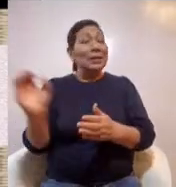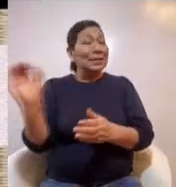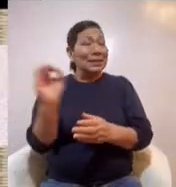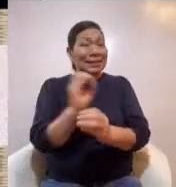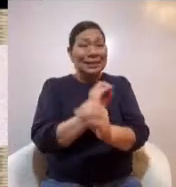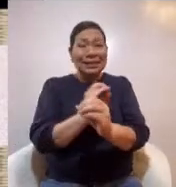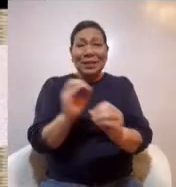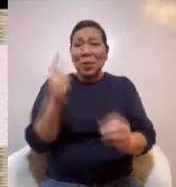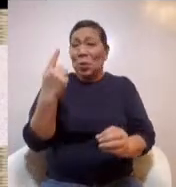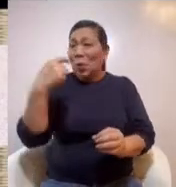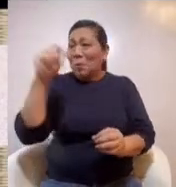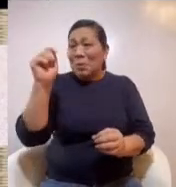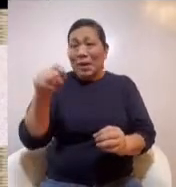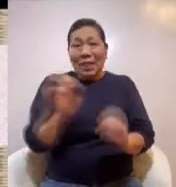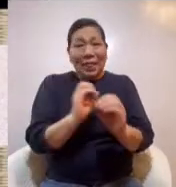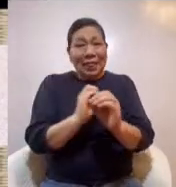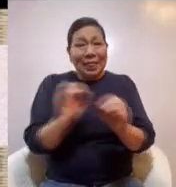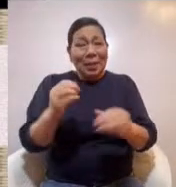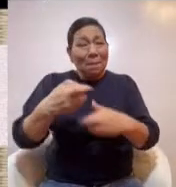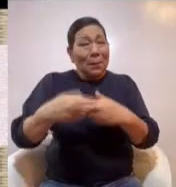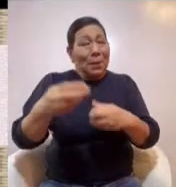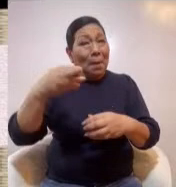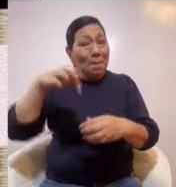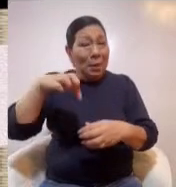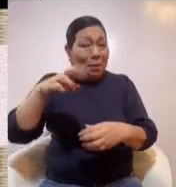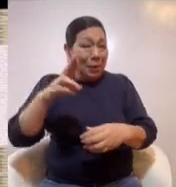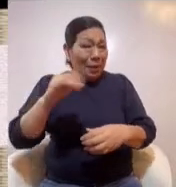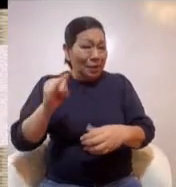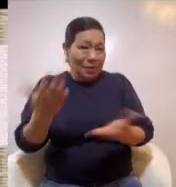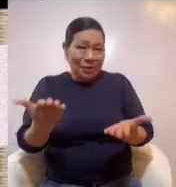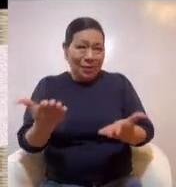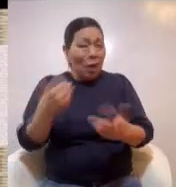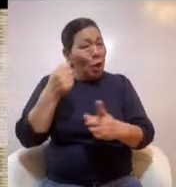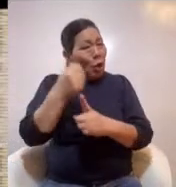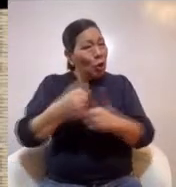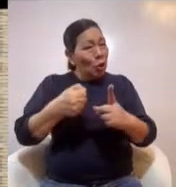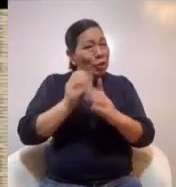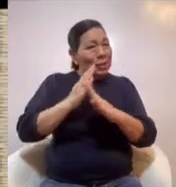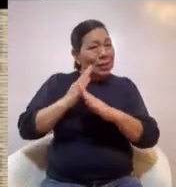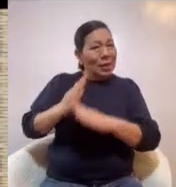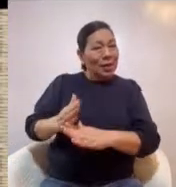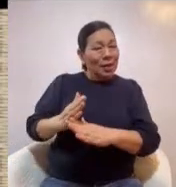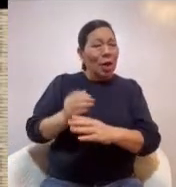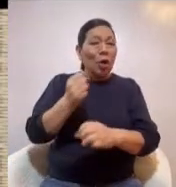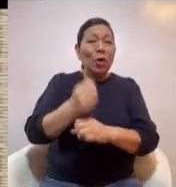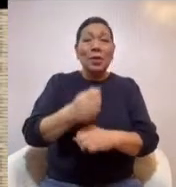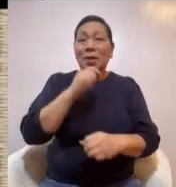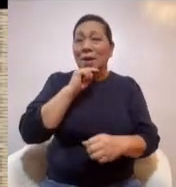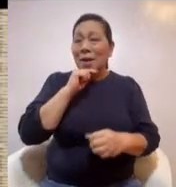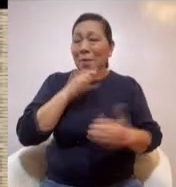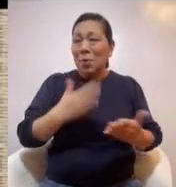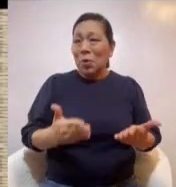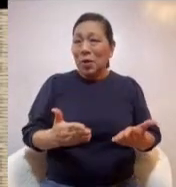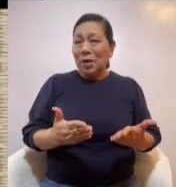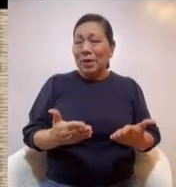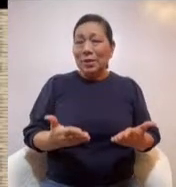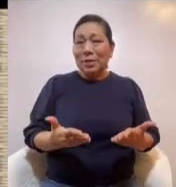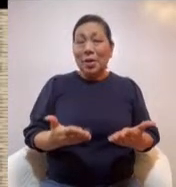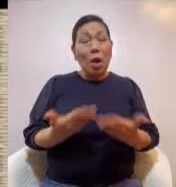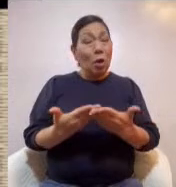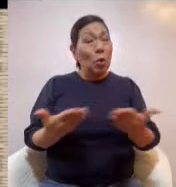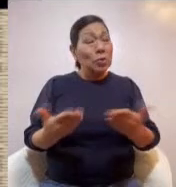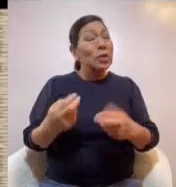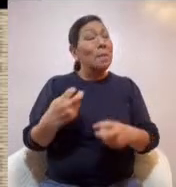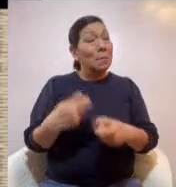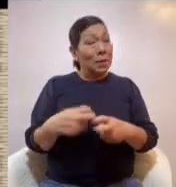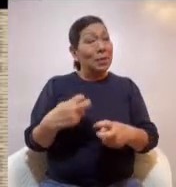asigna ni siquiera el 1% del Producto Interno Bruto a luchar y erradicar la violencia contra las mujeres. Y una